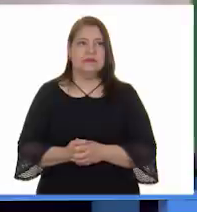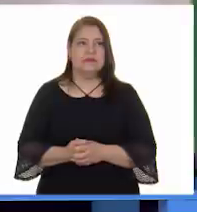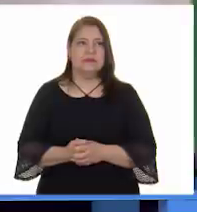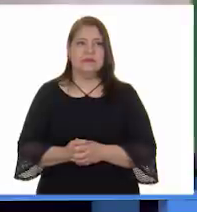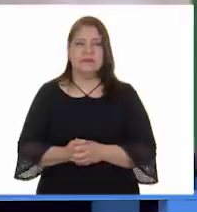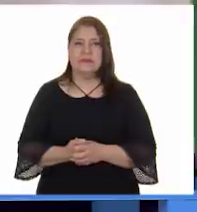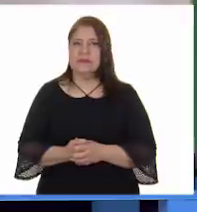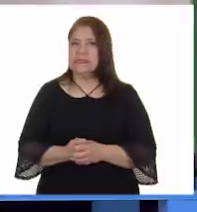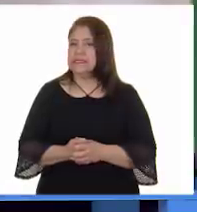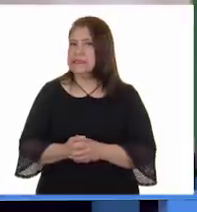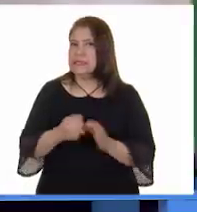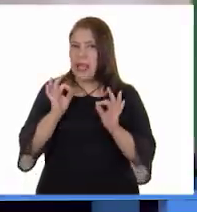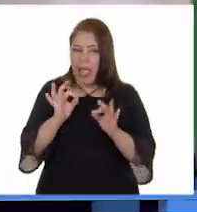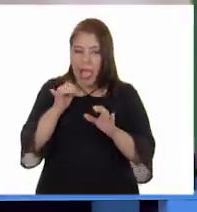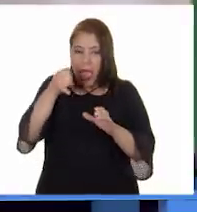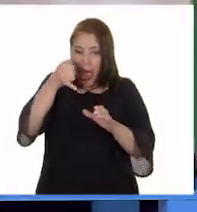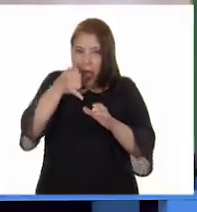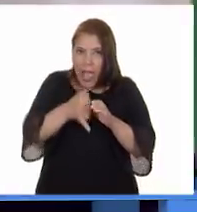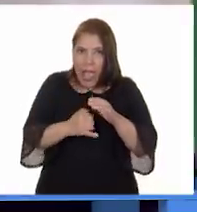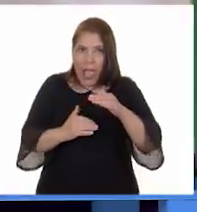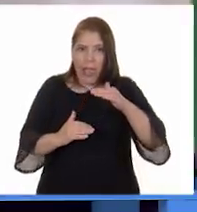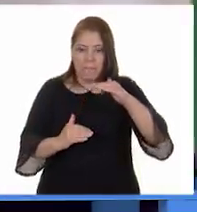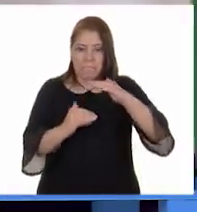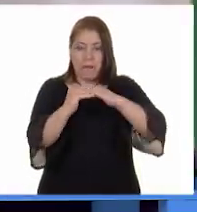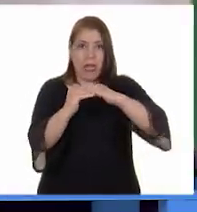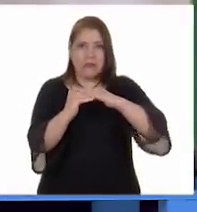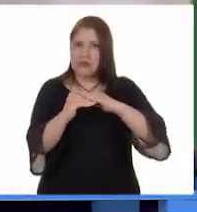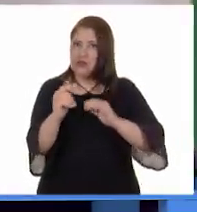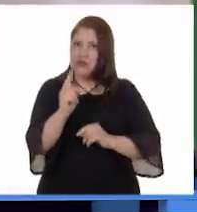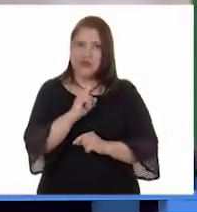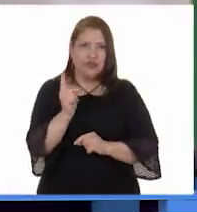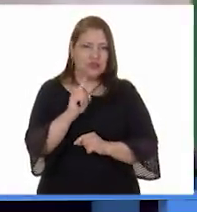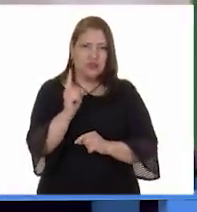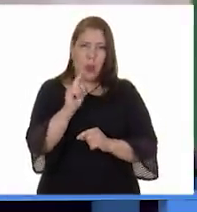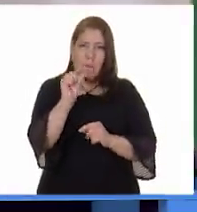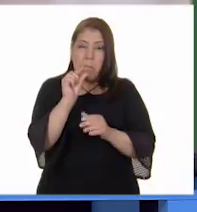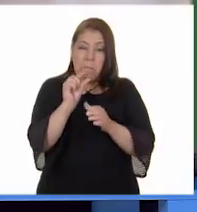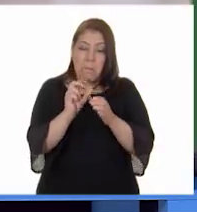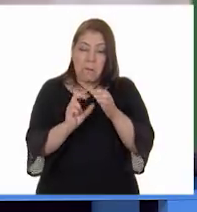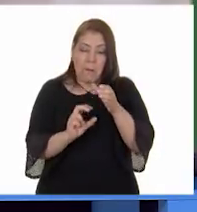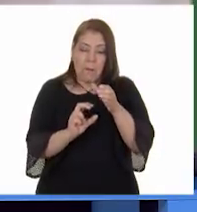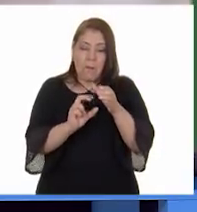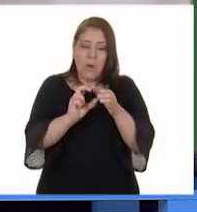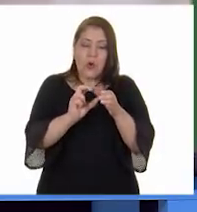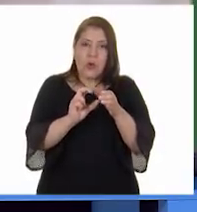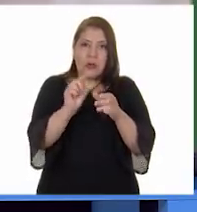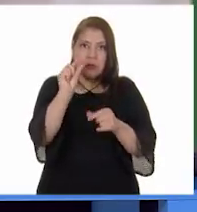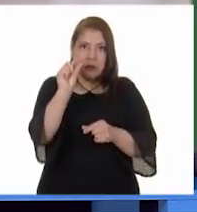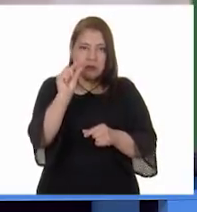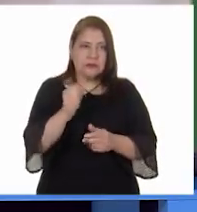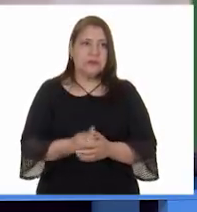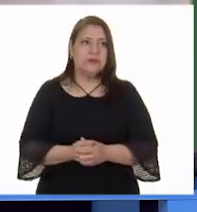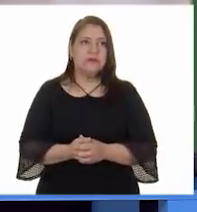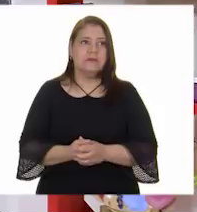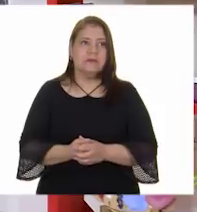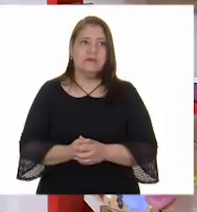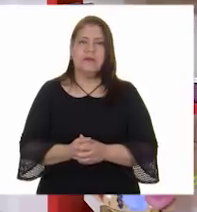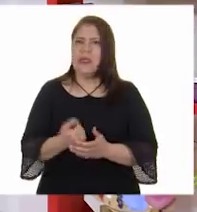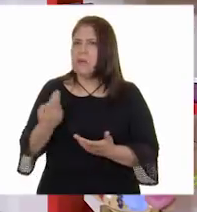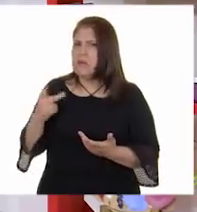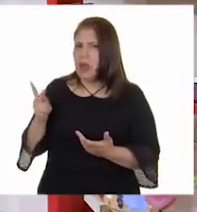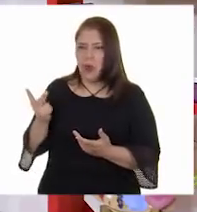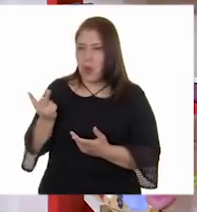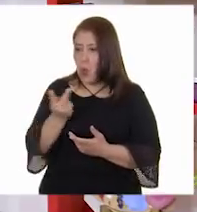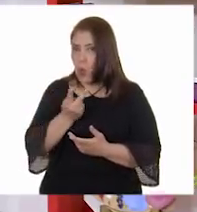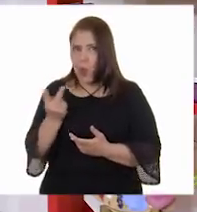No está hasta el fondo. No está hasta el fondo, no. ¿Se alcanza a elevar? Un poquitito. Un poquito. Oye, pero ¿qué diferencia?